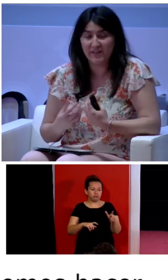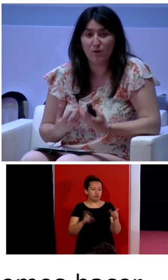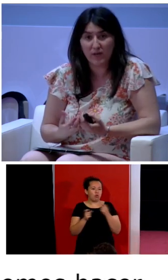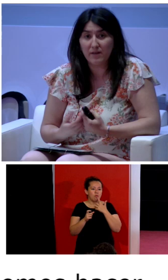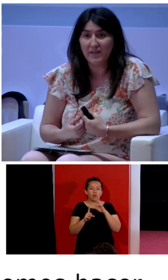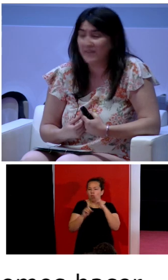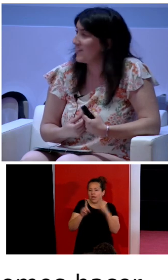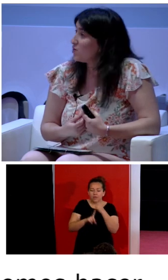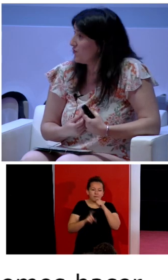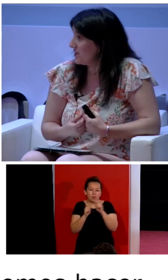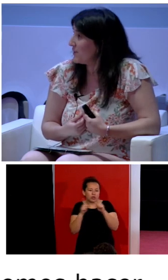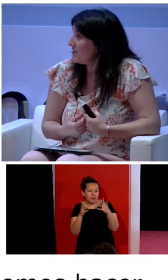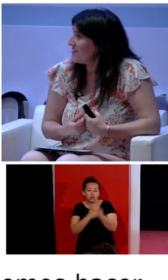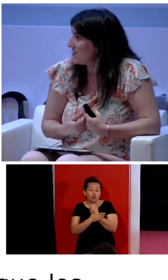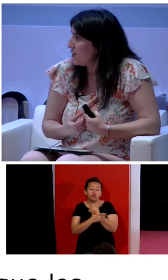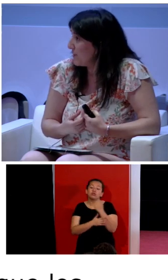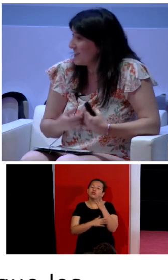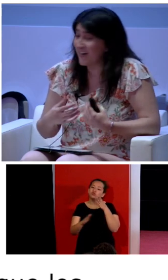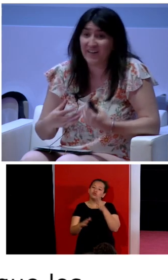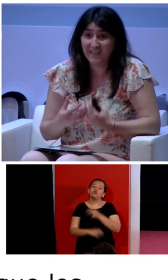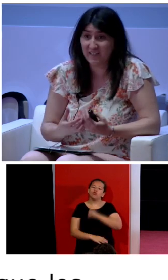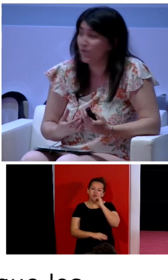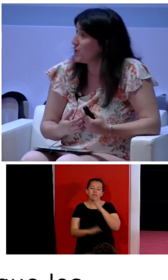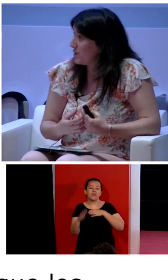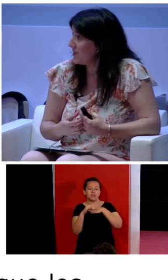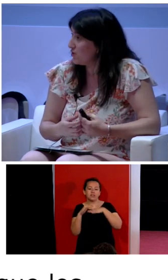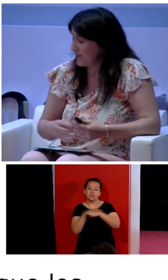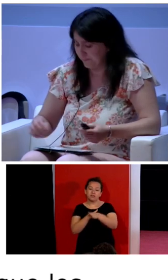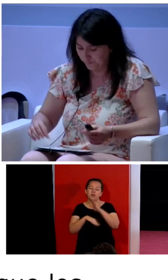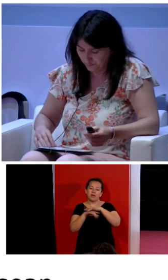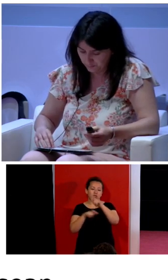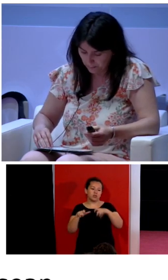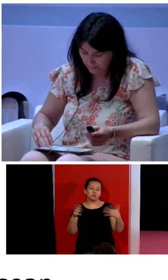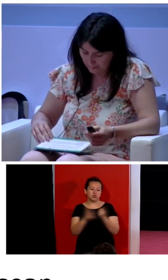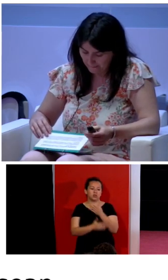las páginas web, sean lo suficientemente accesibles para llegar a este número de personas.